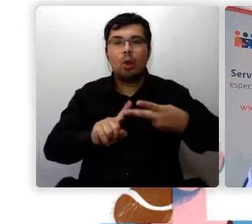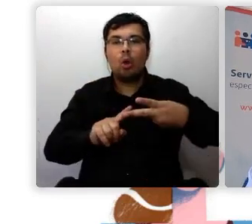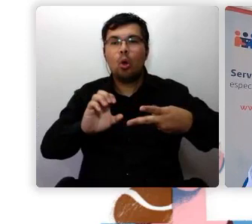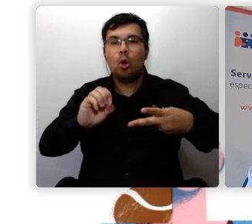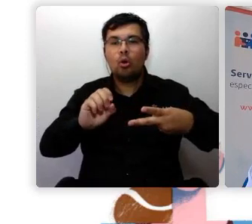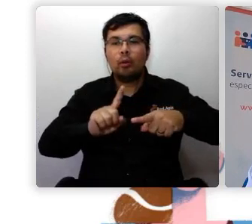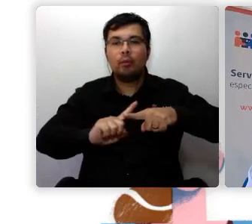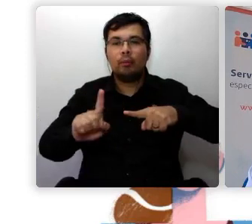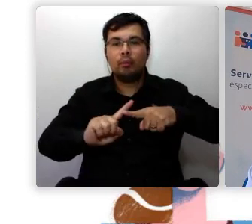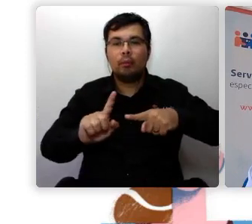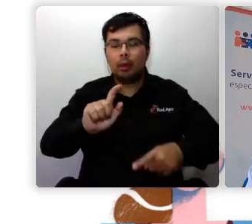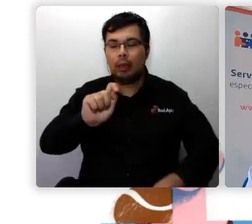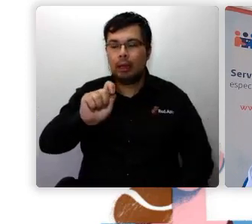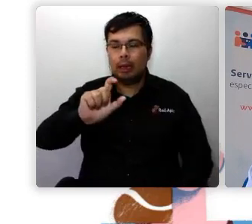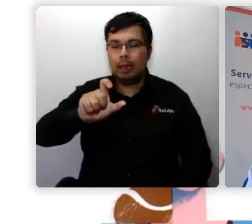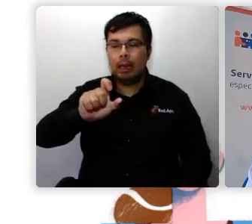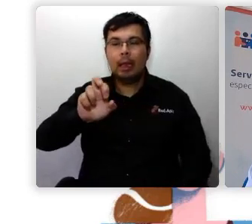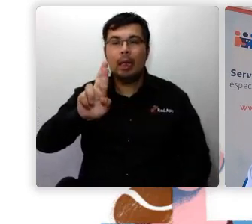la